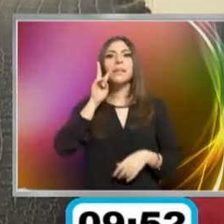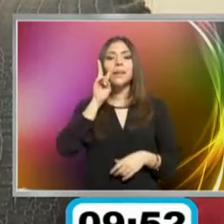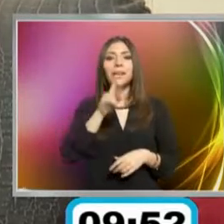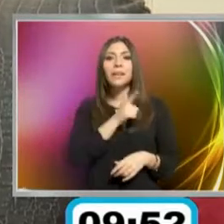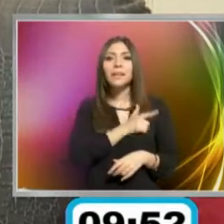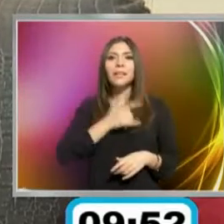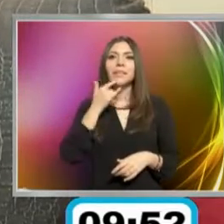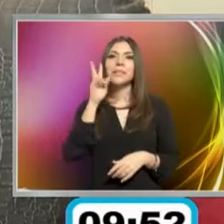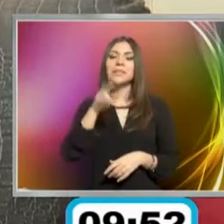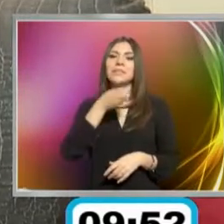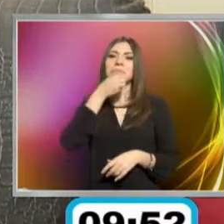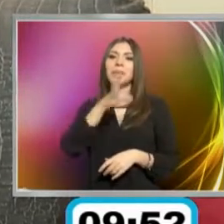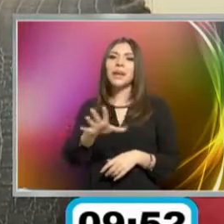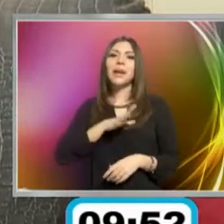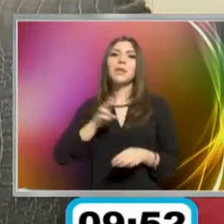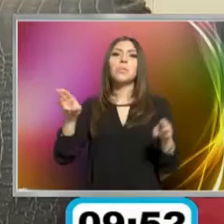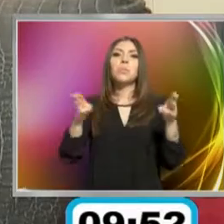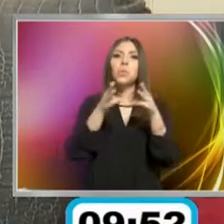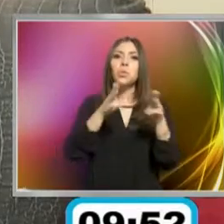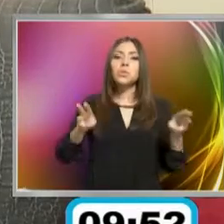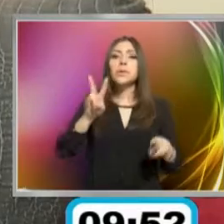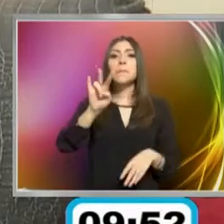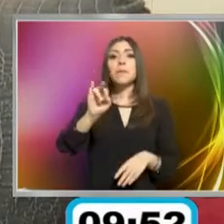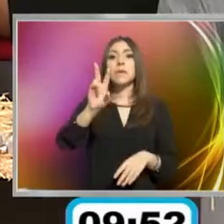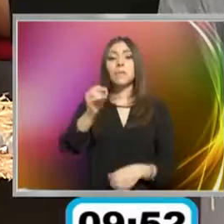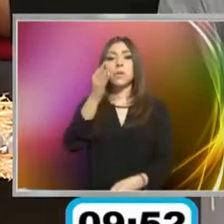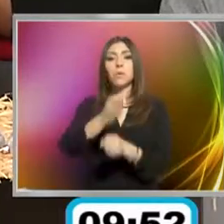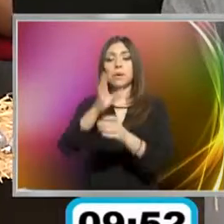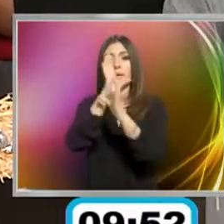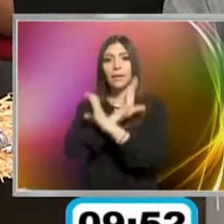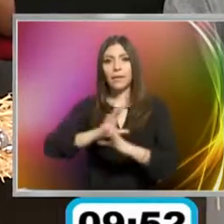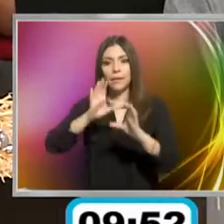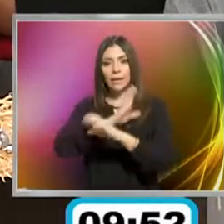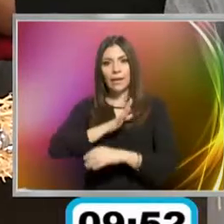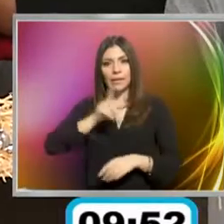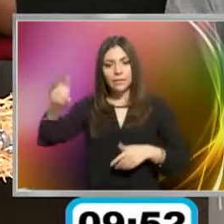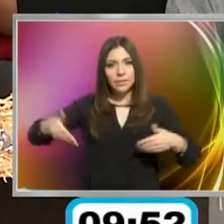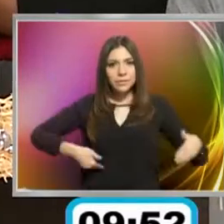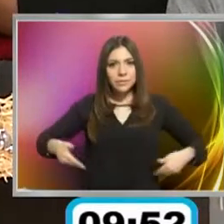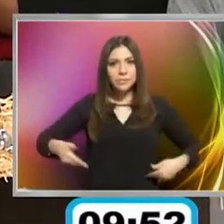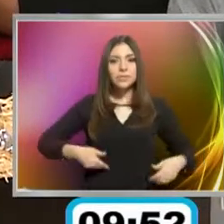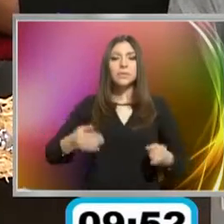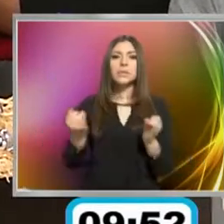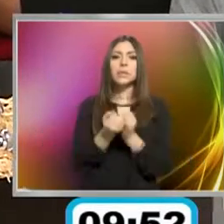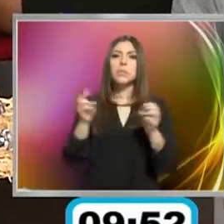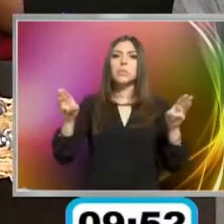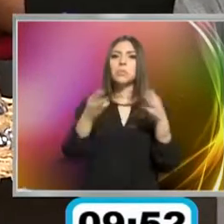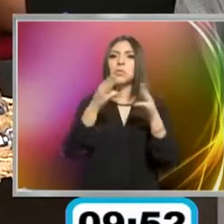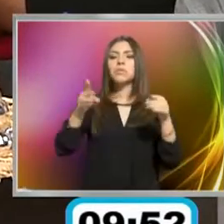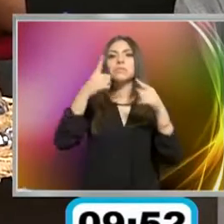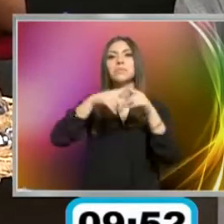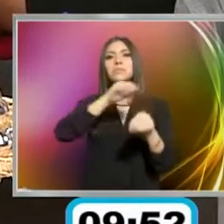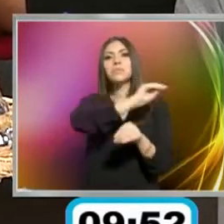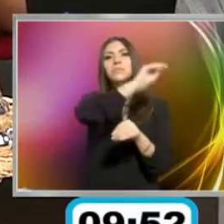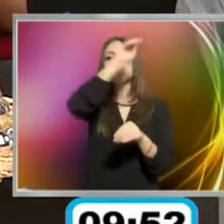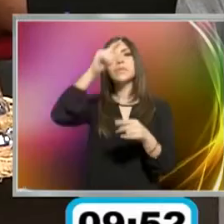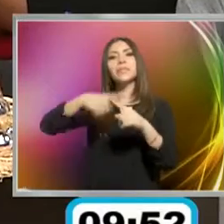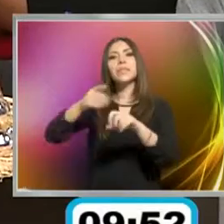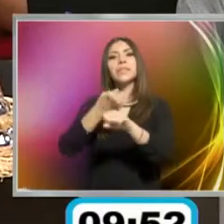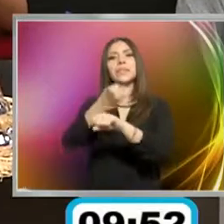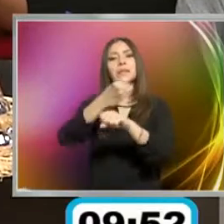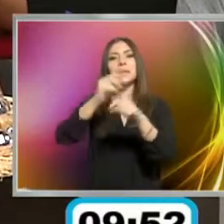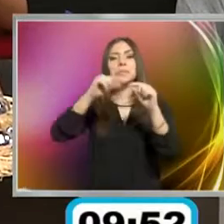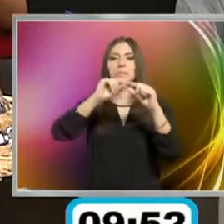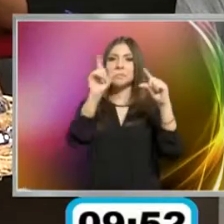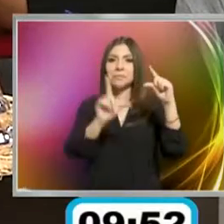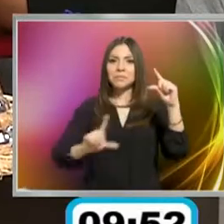con esta música. Tenemos músicos en vivo Muy bien. que cantan también música de todas nuestras regiones del país.